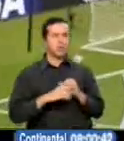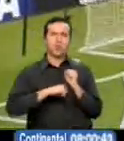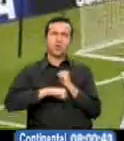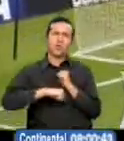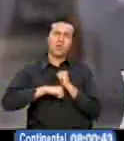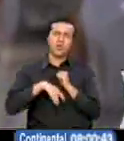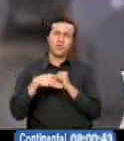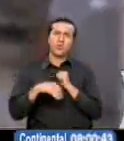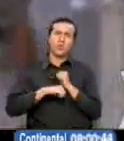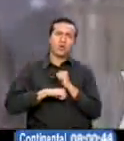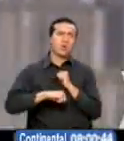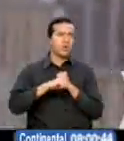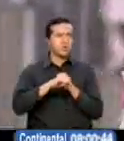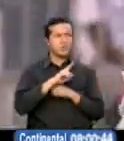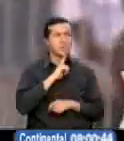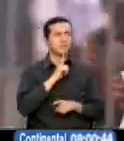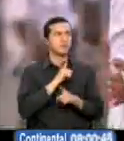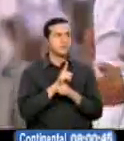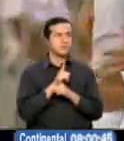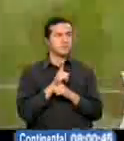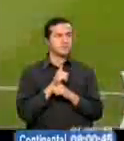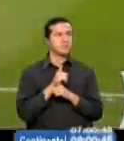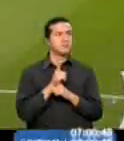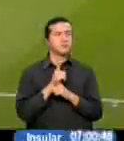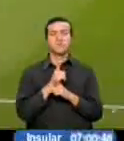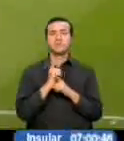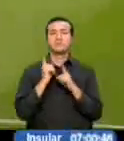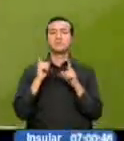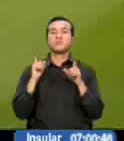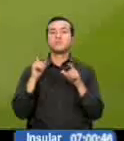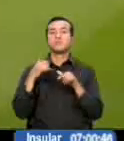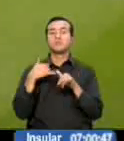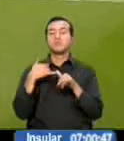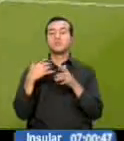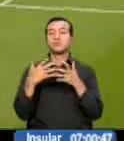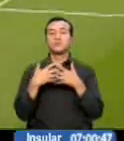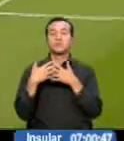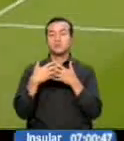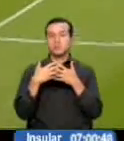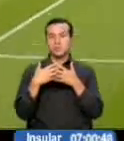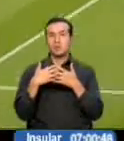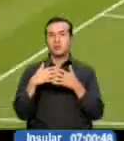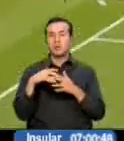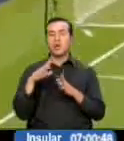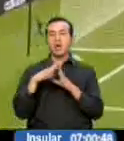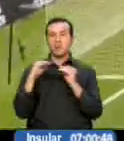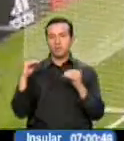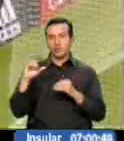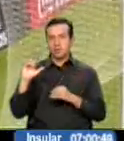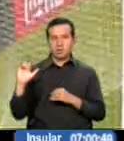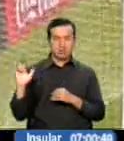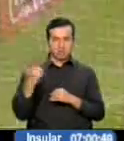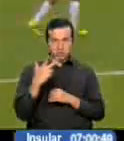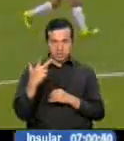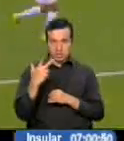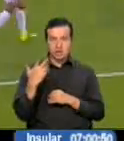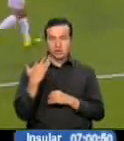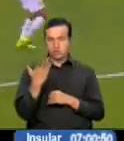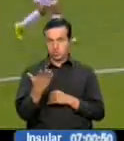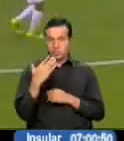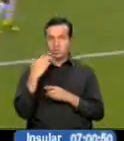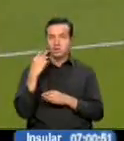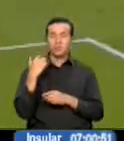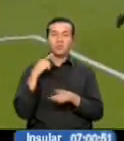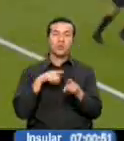golazo, balón que ingresó en el arco norteamericano. Se quedaron con la medalla de bronce las japonesas en este campeonato